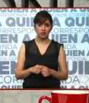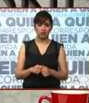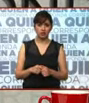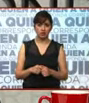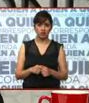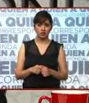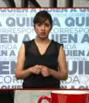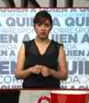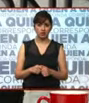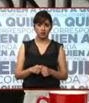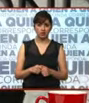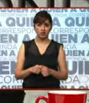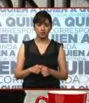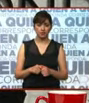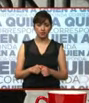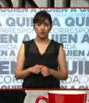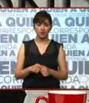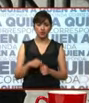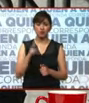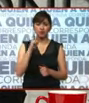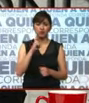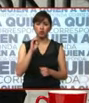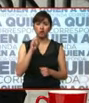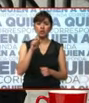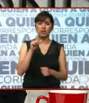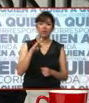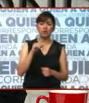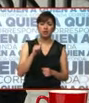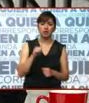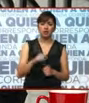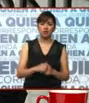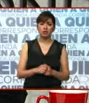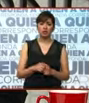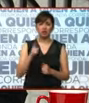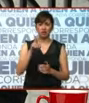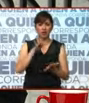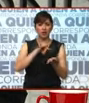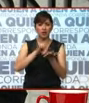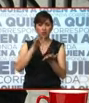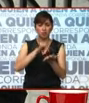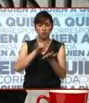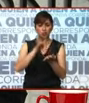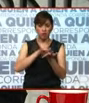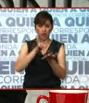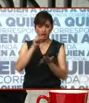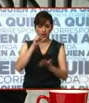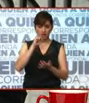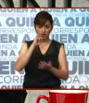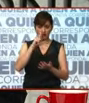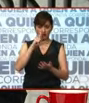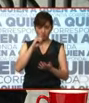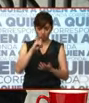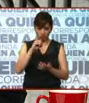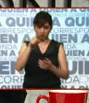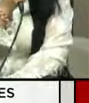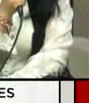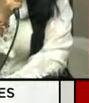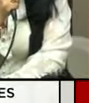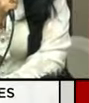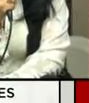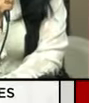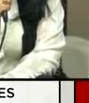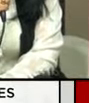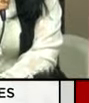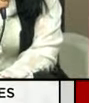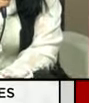¿Está? A ver, Osamia, hay que pedir apoyo al asilo Marilac. Salito. Sí,